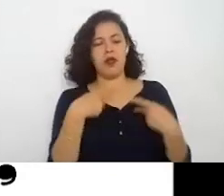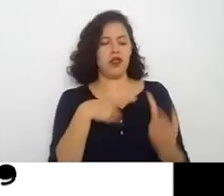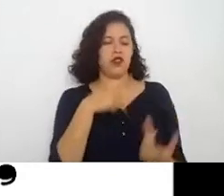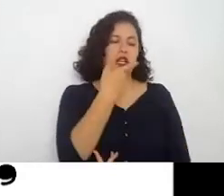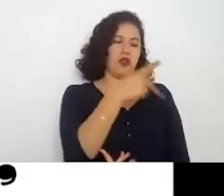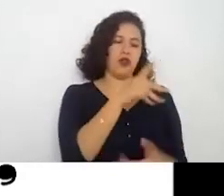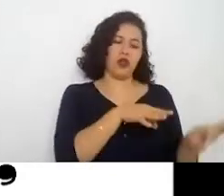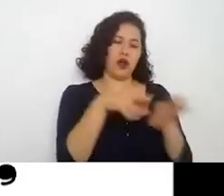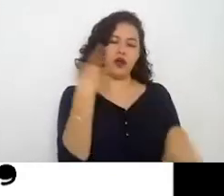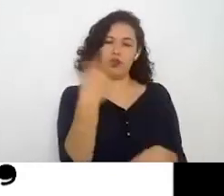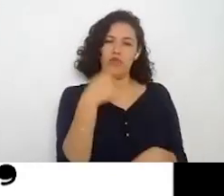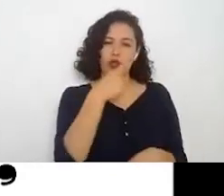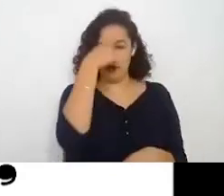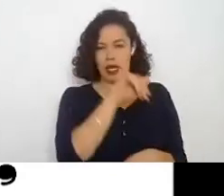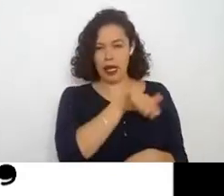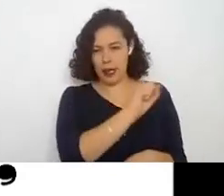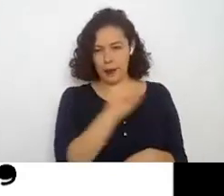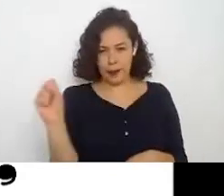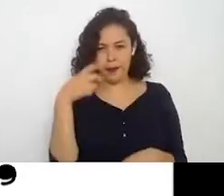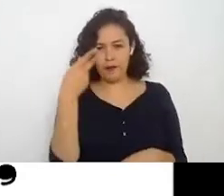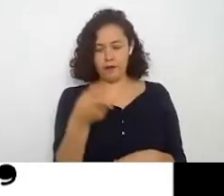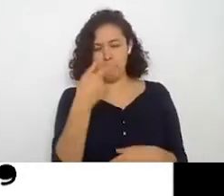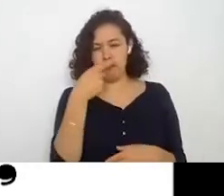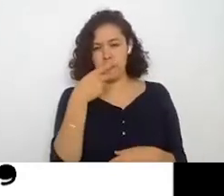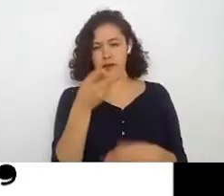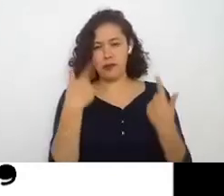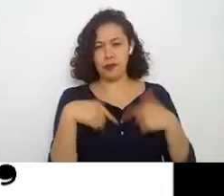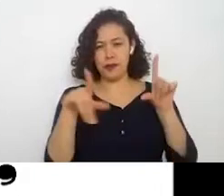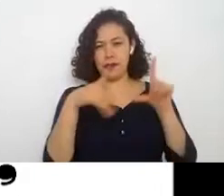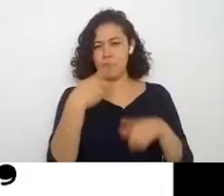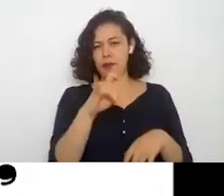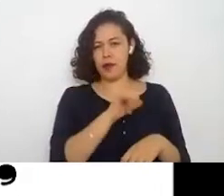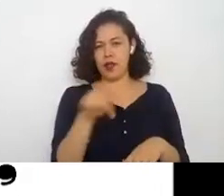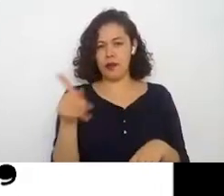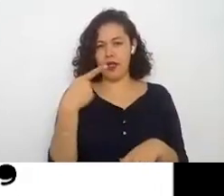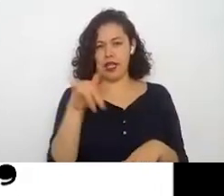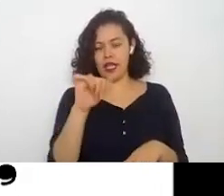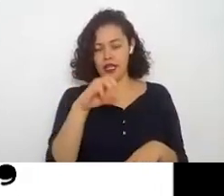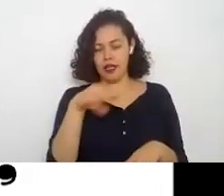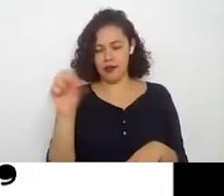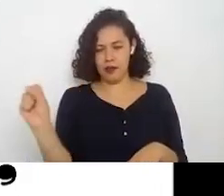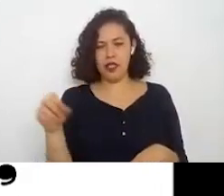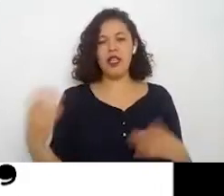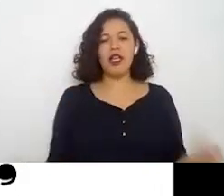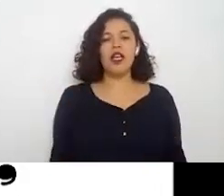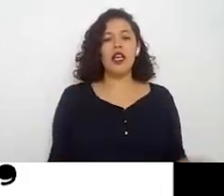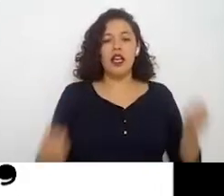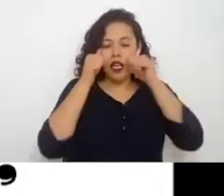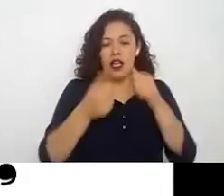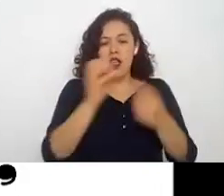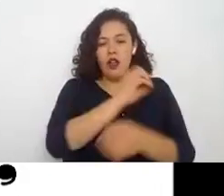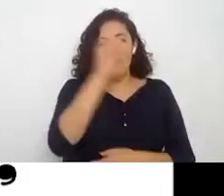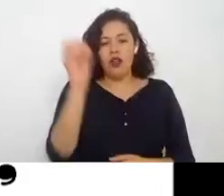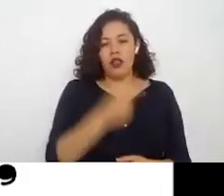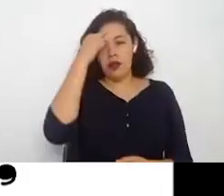esas son de seguridad social y son en la plataforma del IMSS. en atención a obligaciones y requerimientos